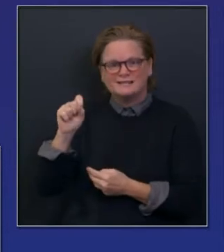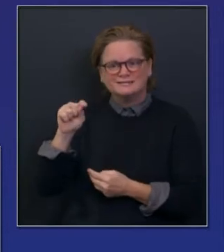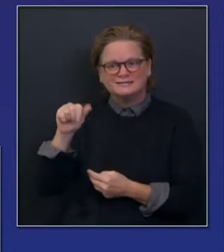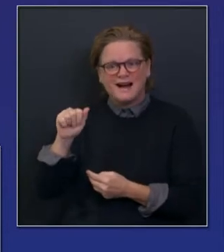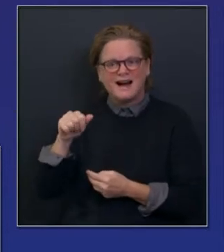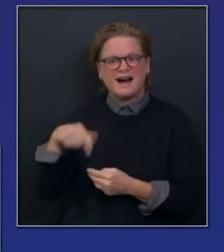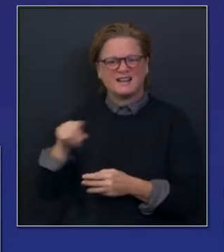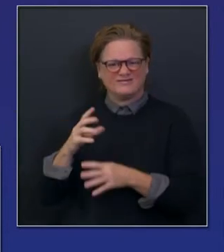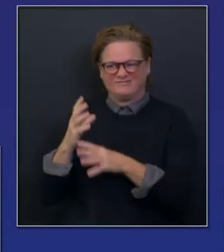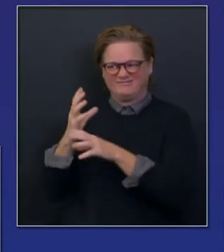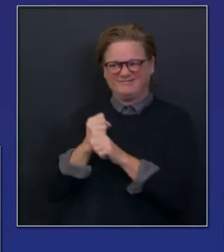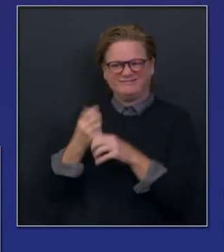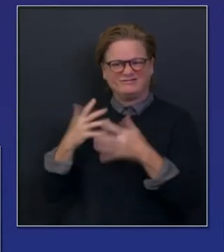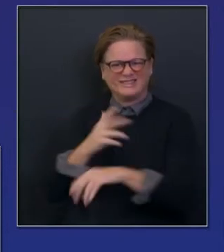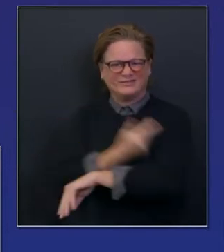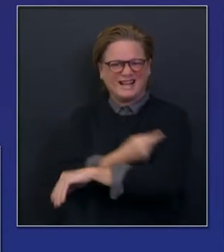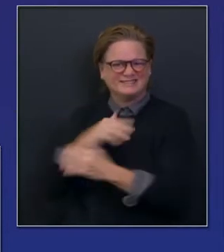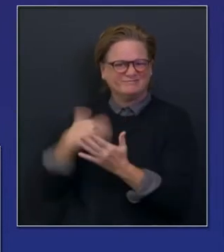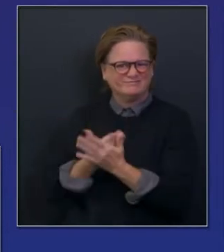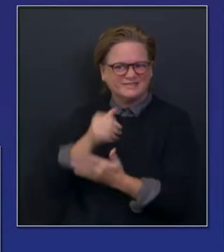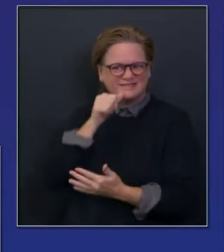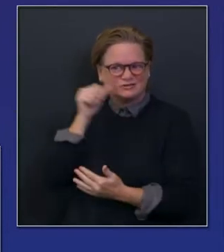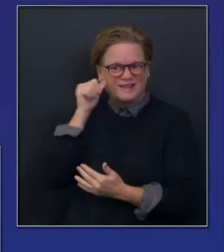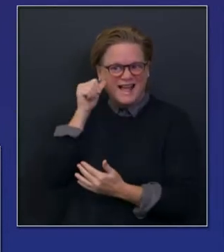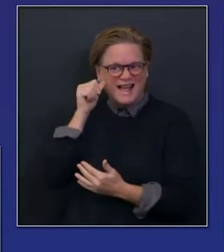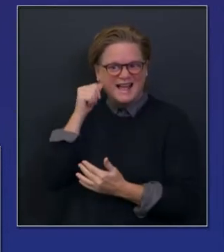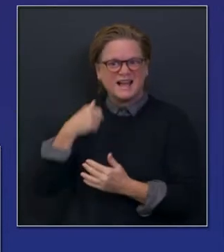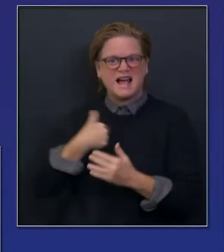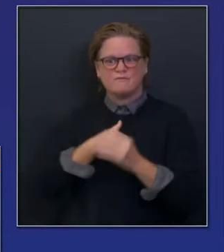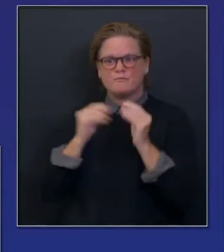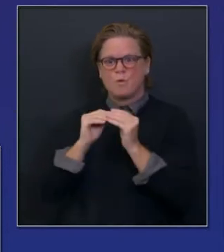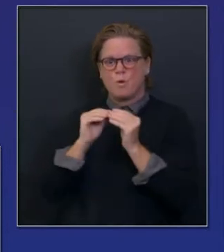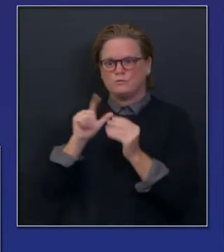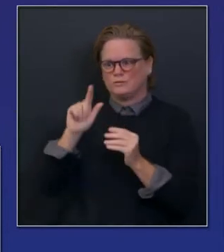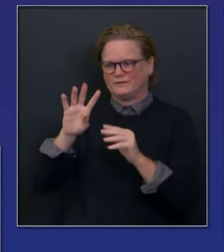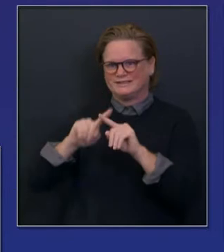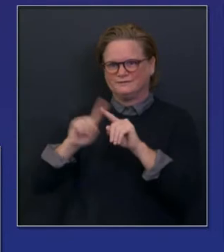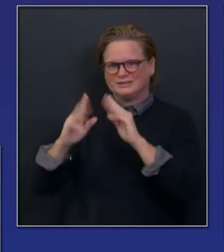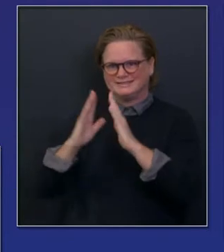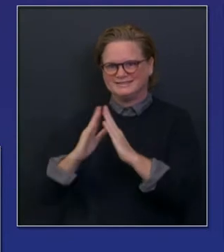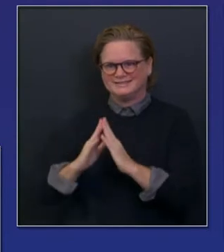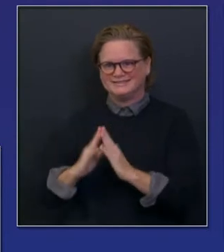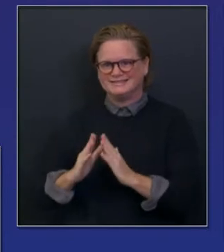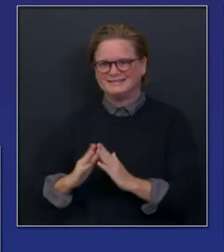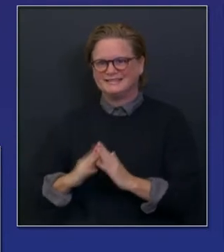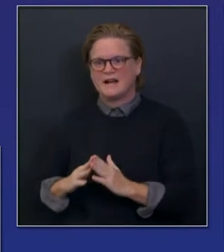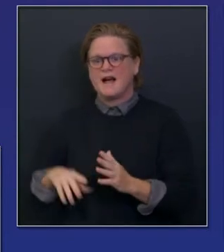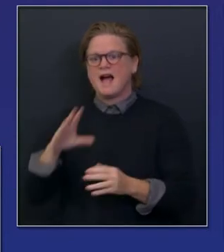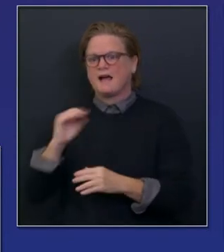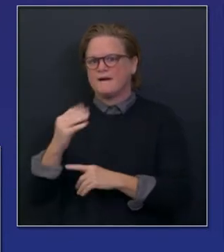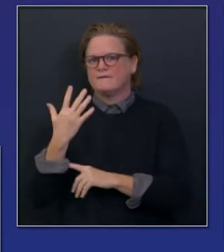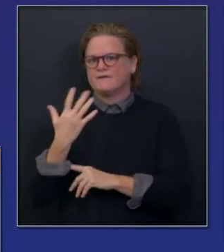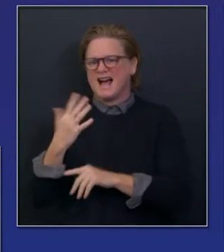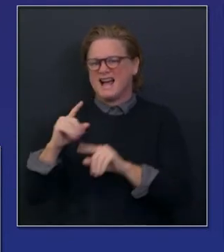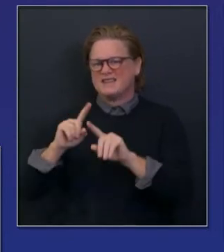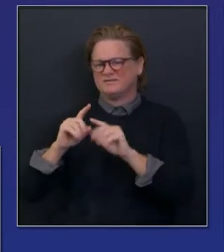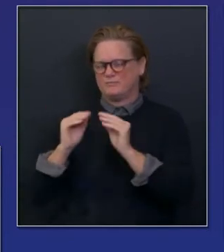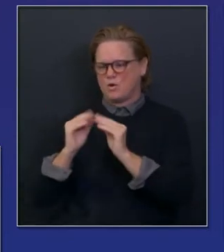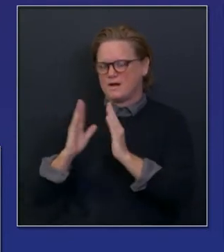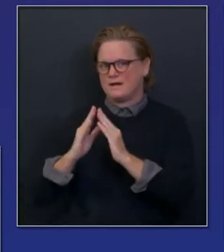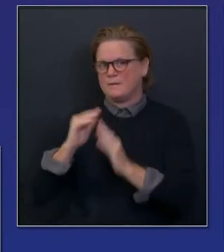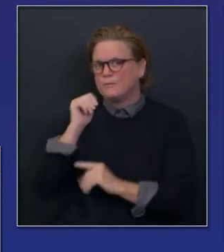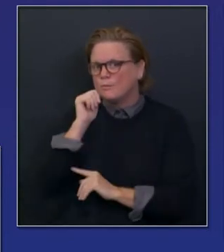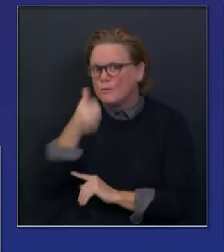lugares llegaron, habrá 24 lugares más donde llegarán hoy. Anticipamos cinco más mañana. Y si